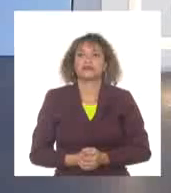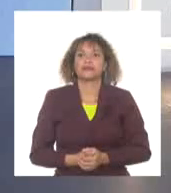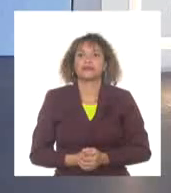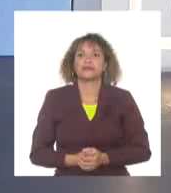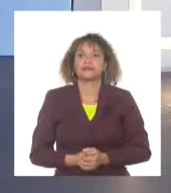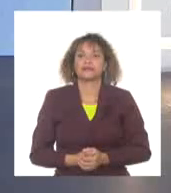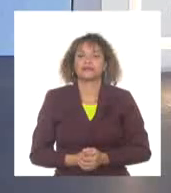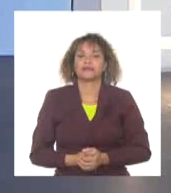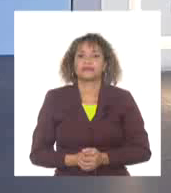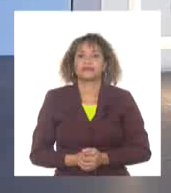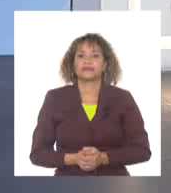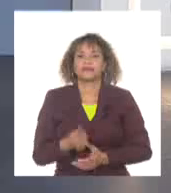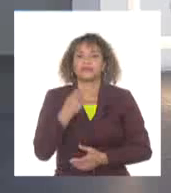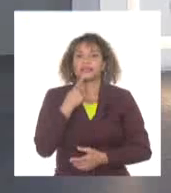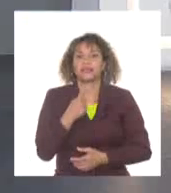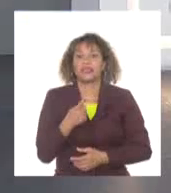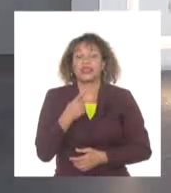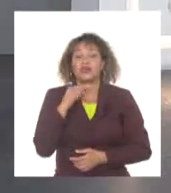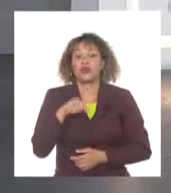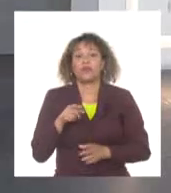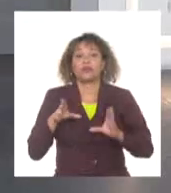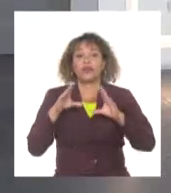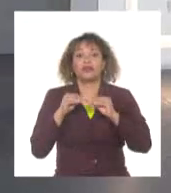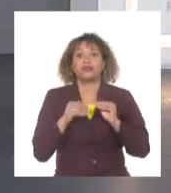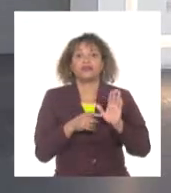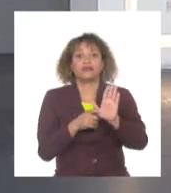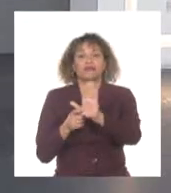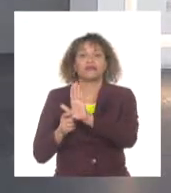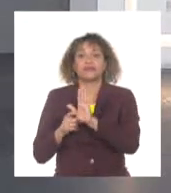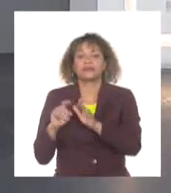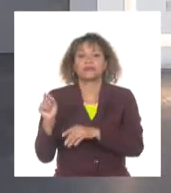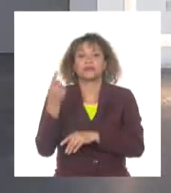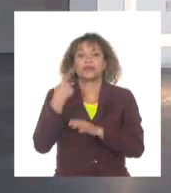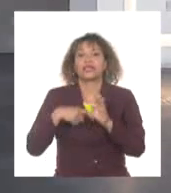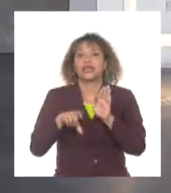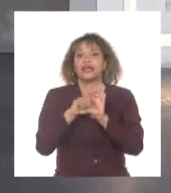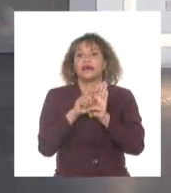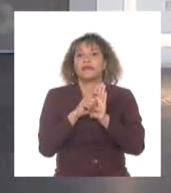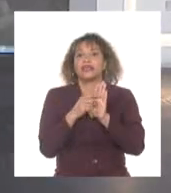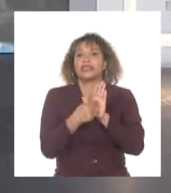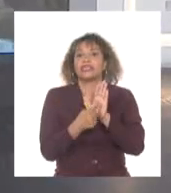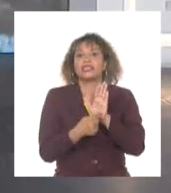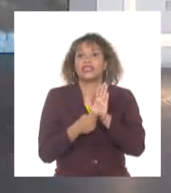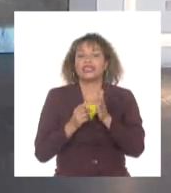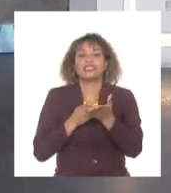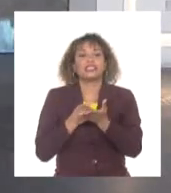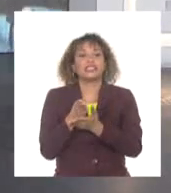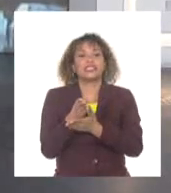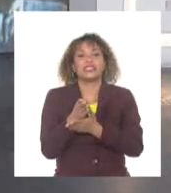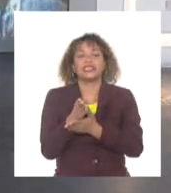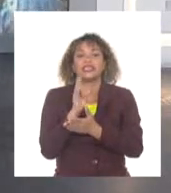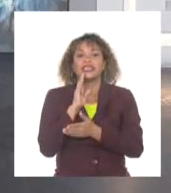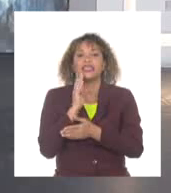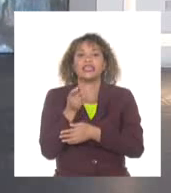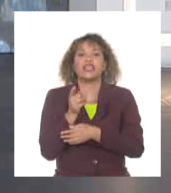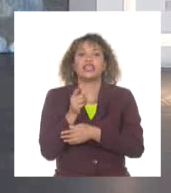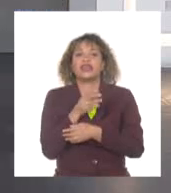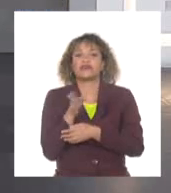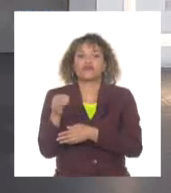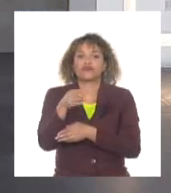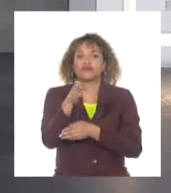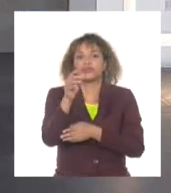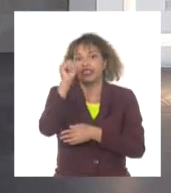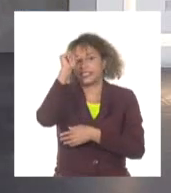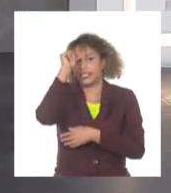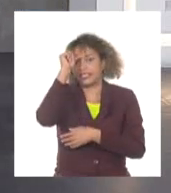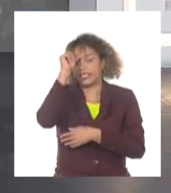Bueno, está dicho en el spot. En la noche de hoy se presentará el primer capítulo de la serie Tras la Ruta del Che, una realización del canal Cubavisión